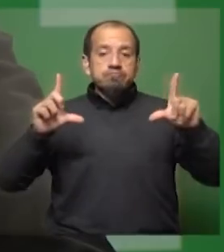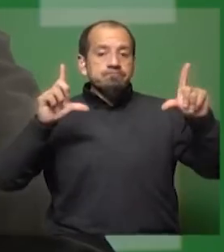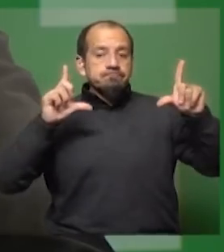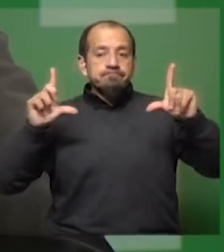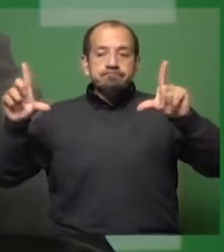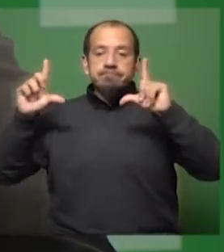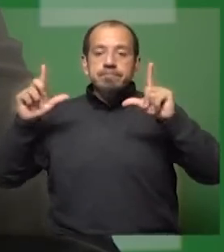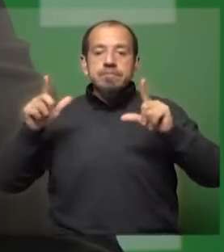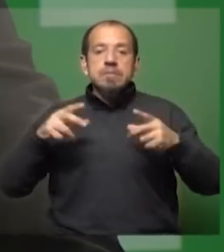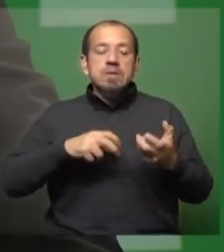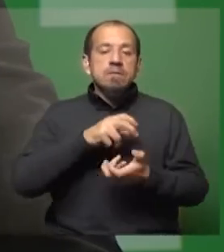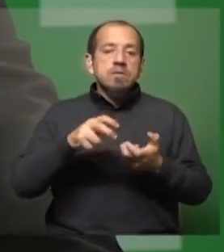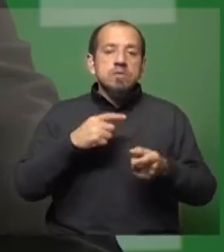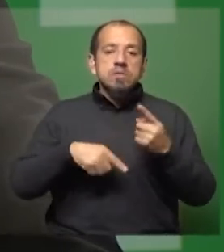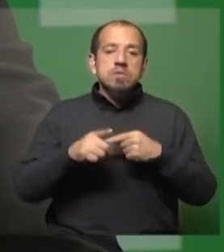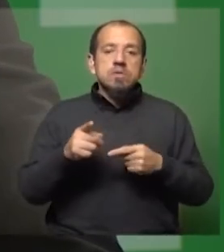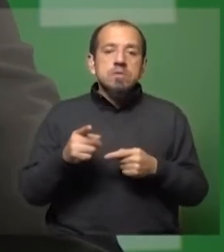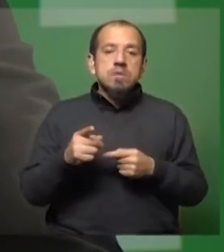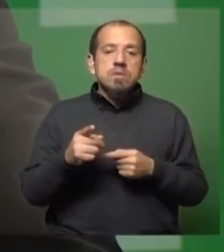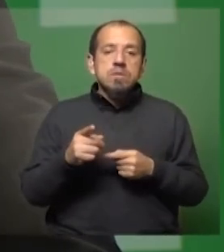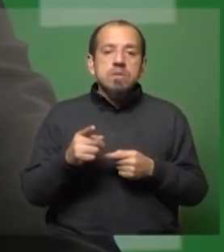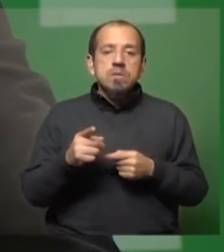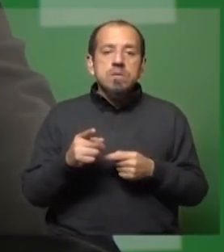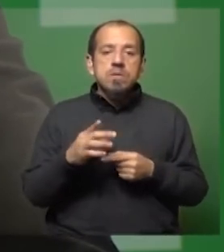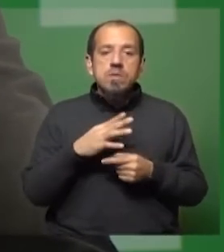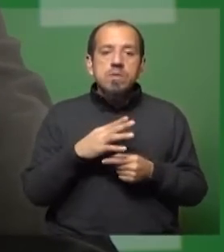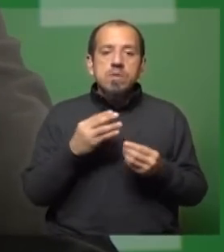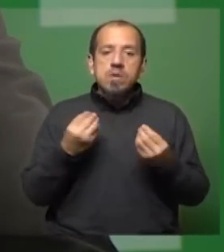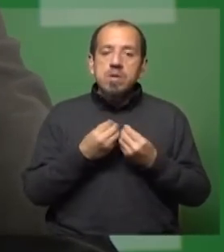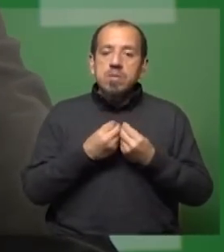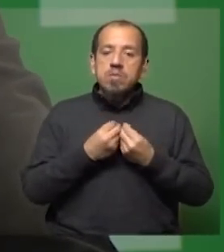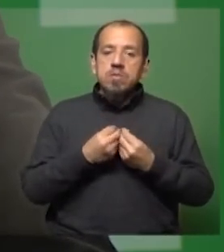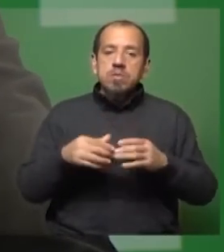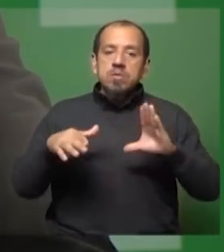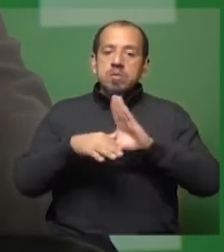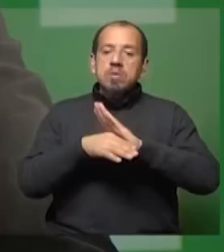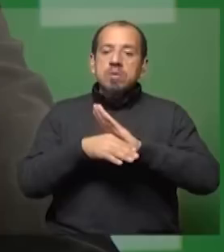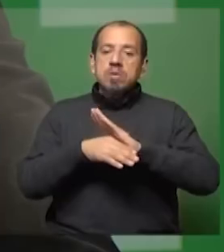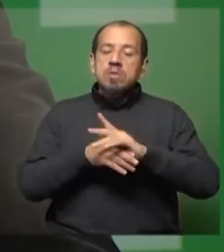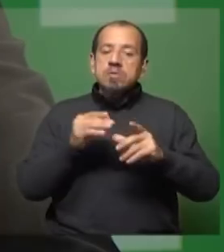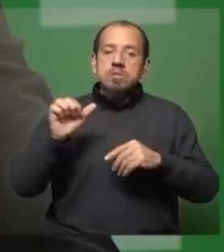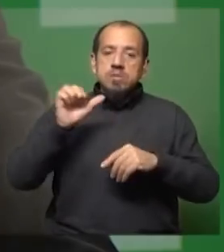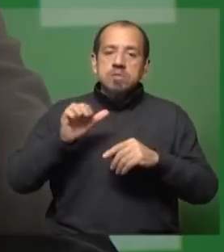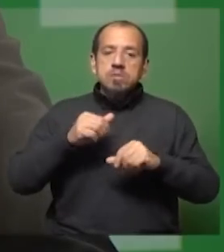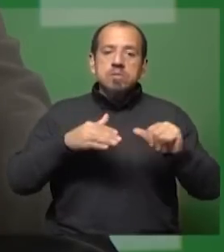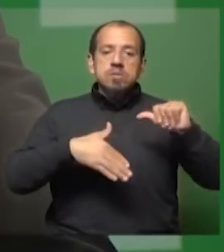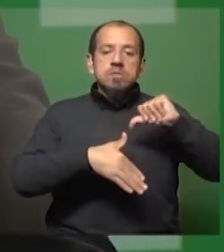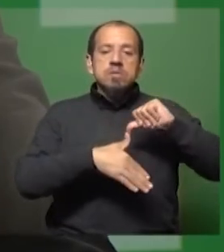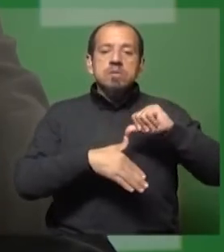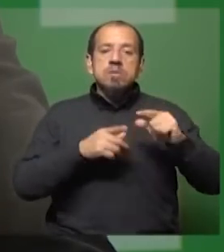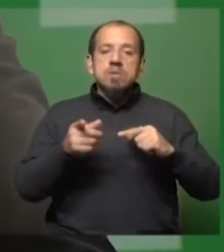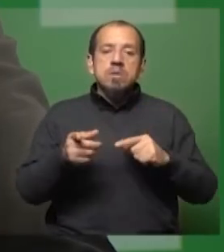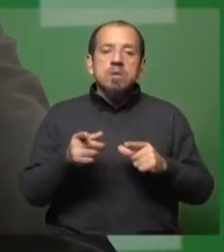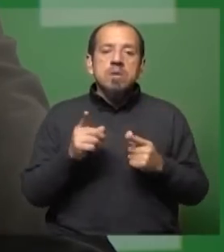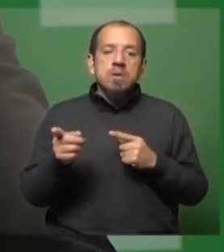van a ser conflictivos sin embargo yo te diría que hay muchas coincidencias entre estas dos regiones casi te diría que son